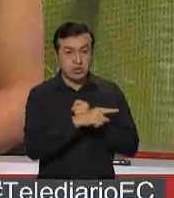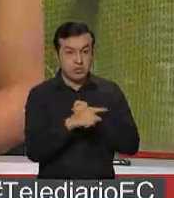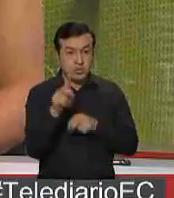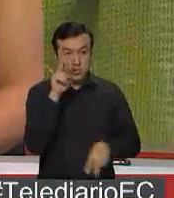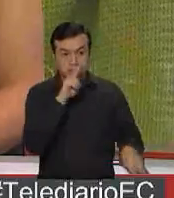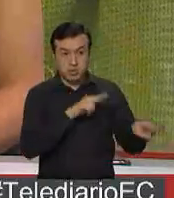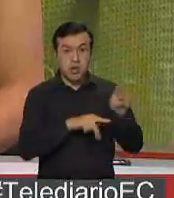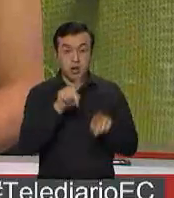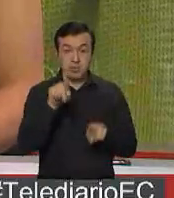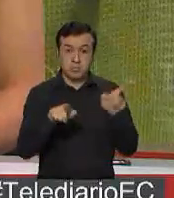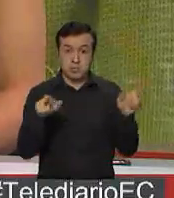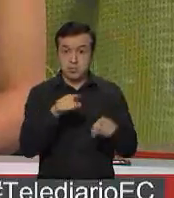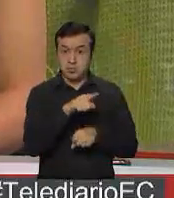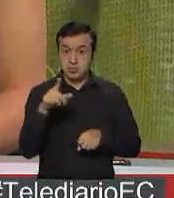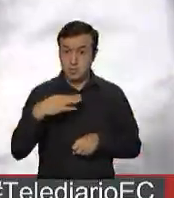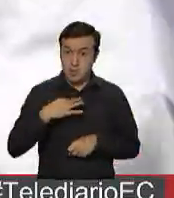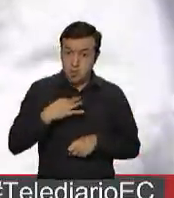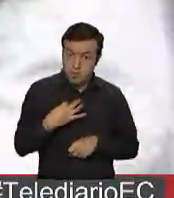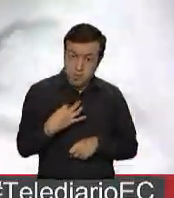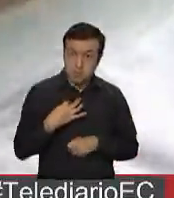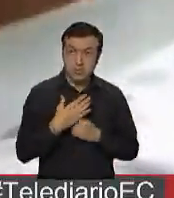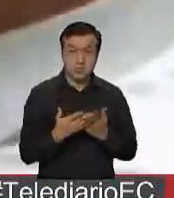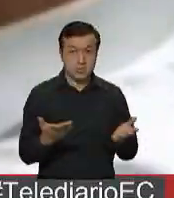buscando voluntarios.